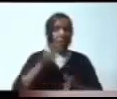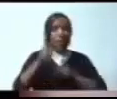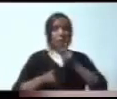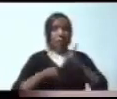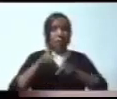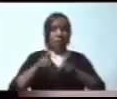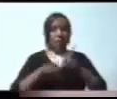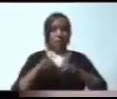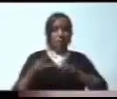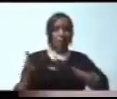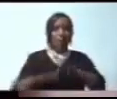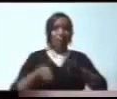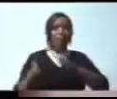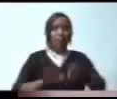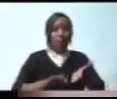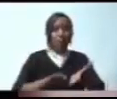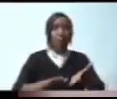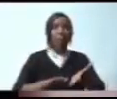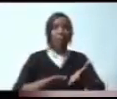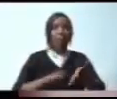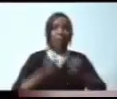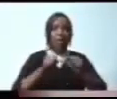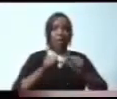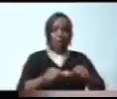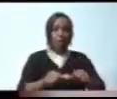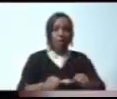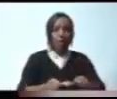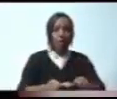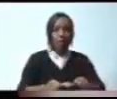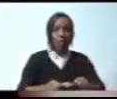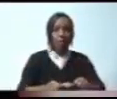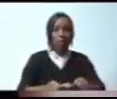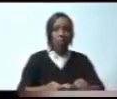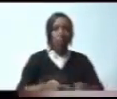por su improvisación y sobre todo por su ineptitud. Gracias.